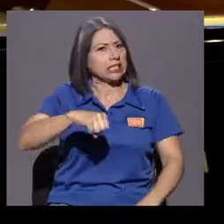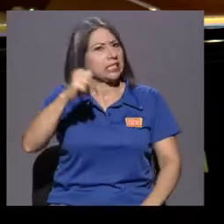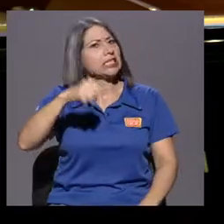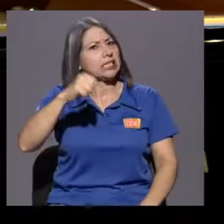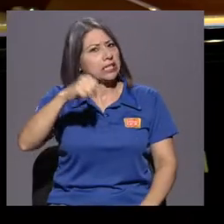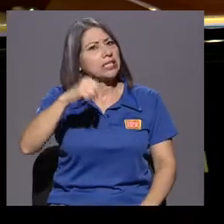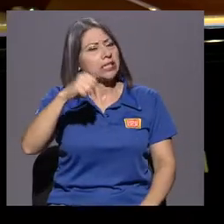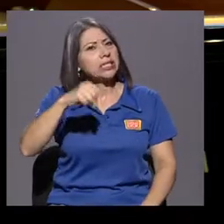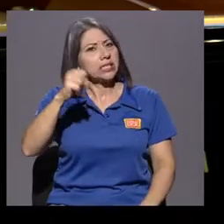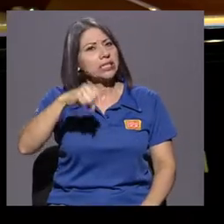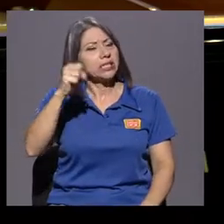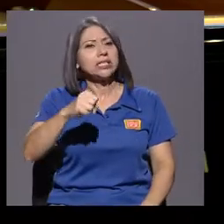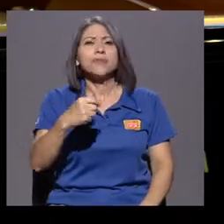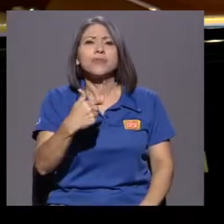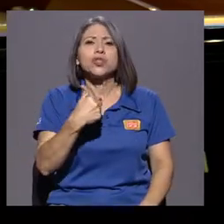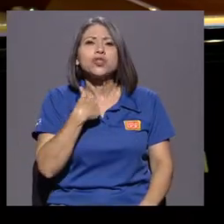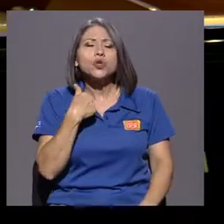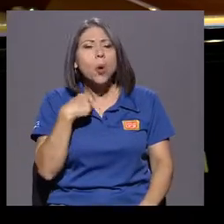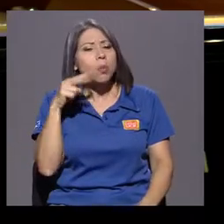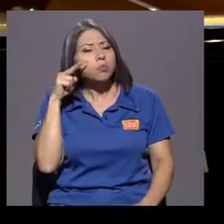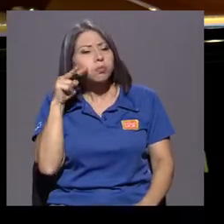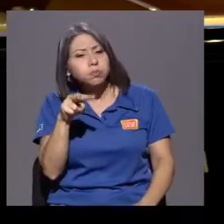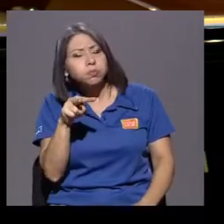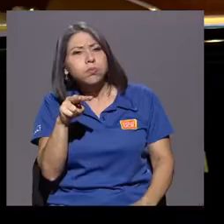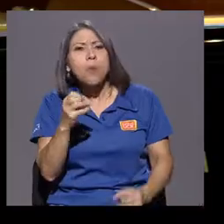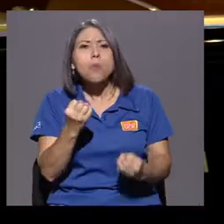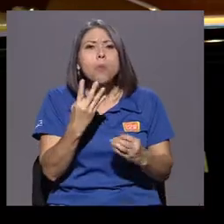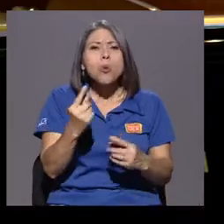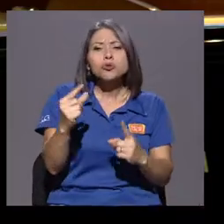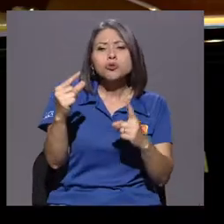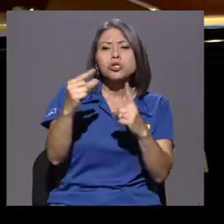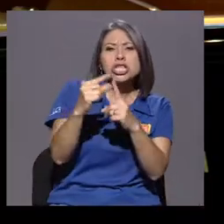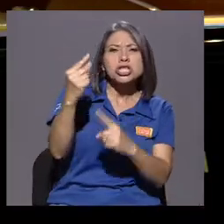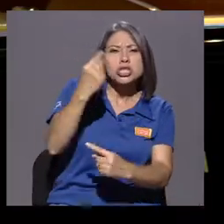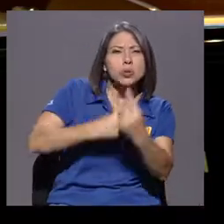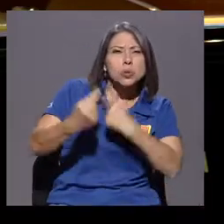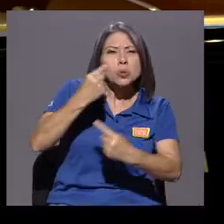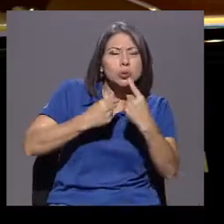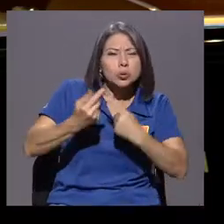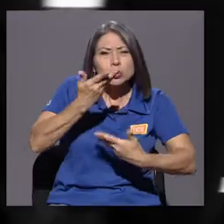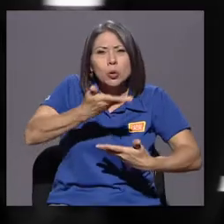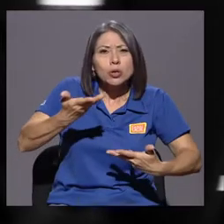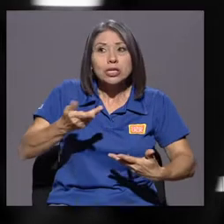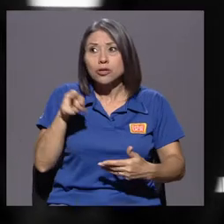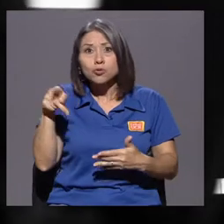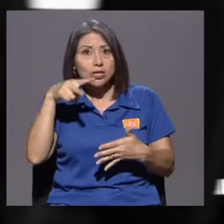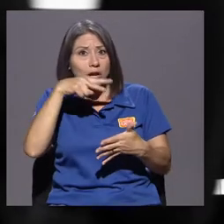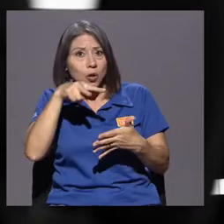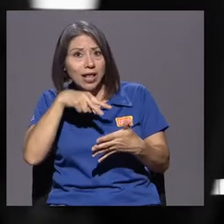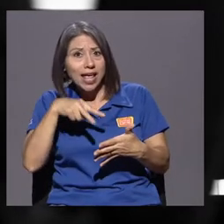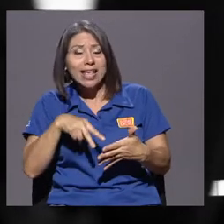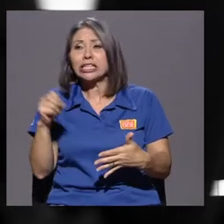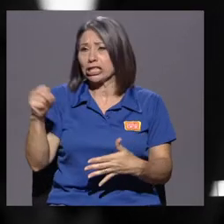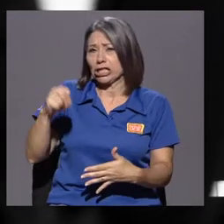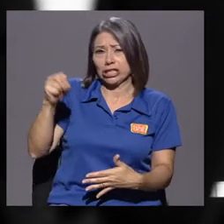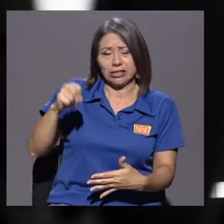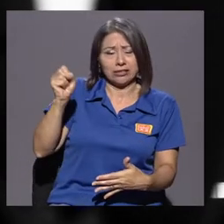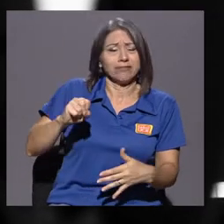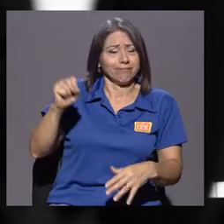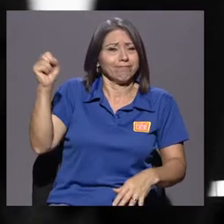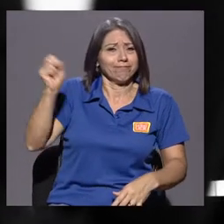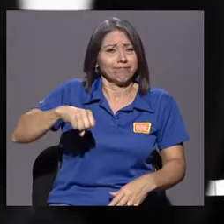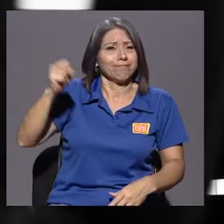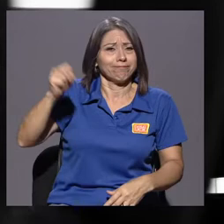nutrida de insultos y vituperios y lo diré esto sí claro que los recibos mira el primero que